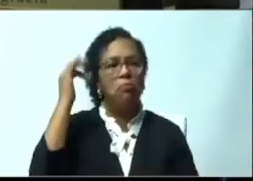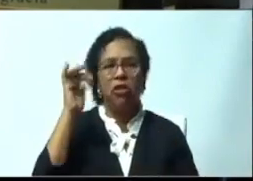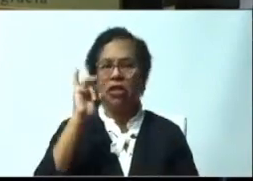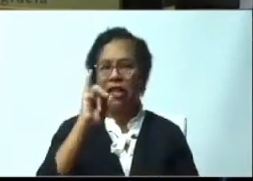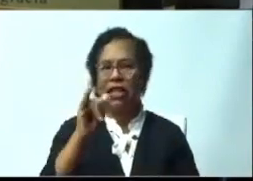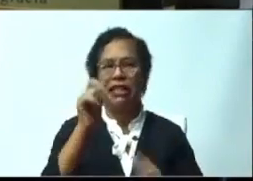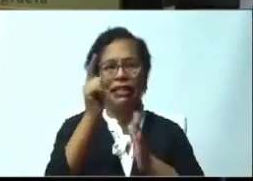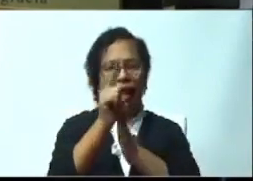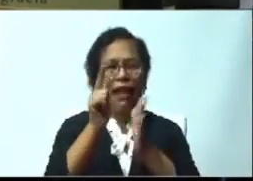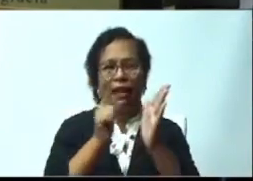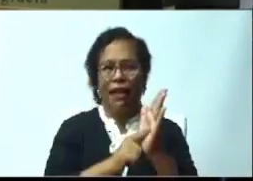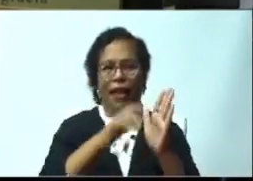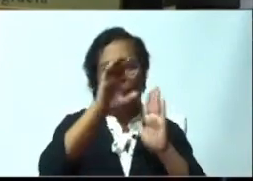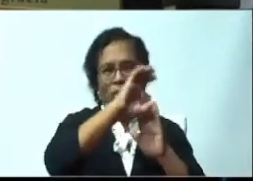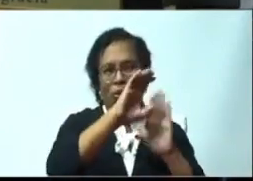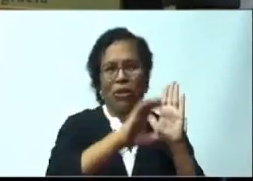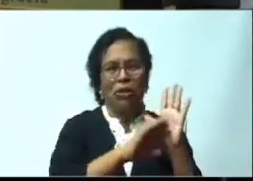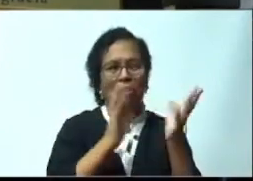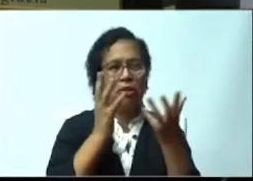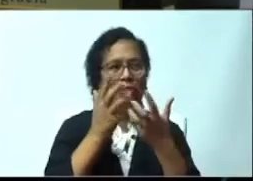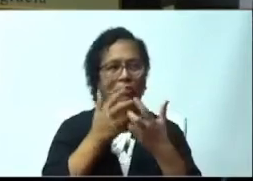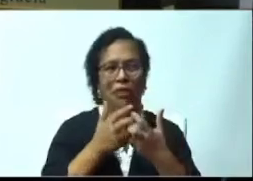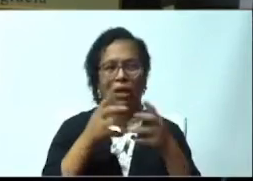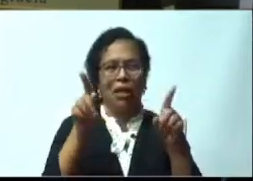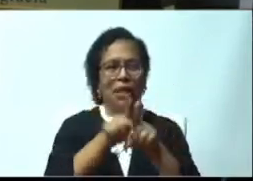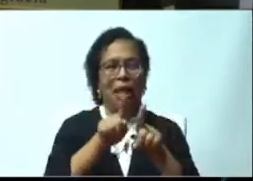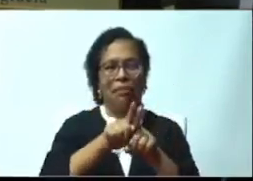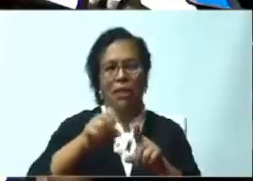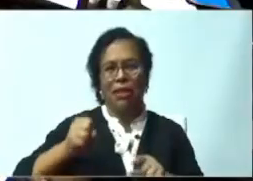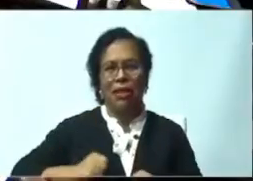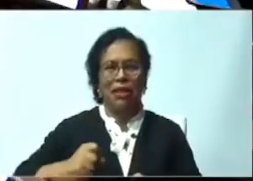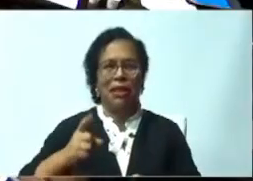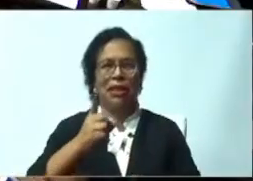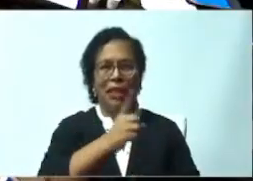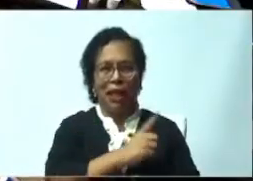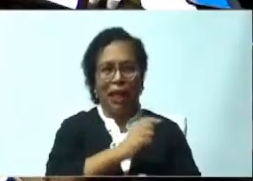todavía no son aprobados por el Senado de la República. Muchas gracias. Gracias.